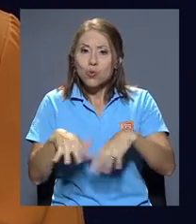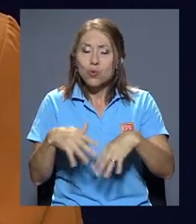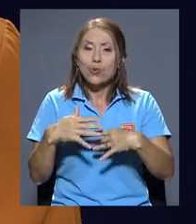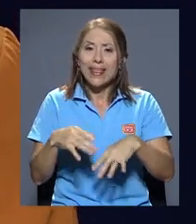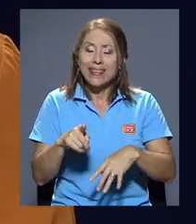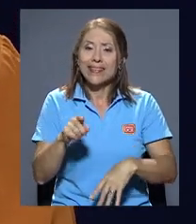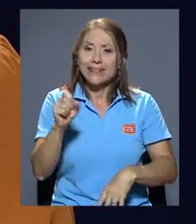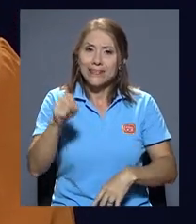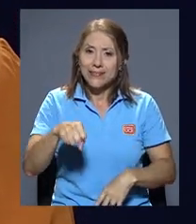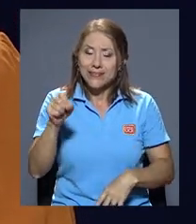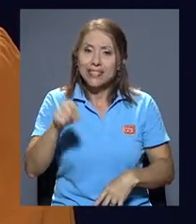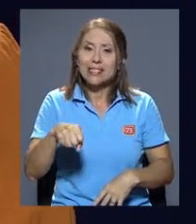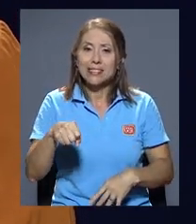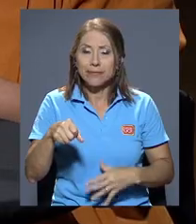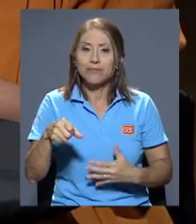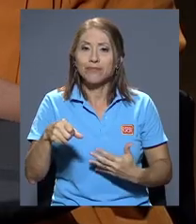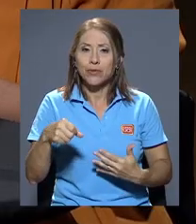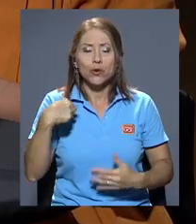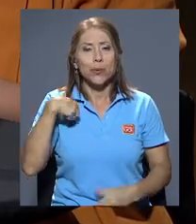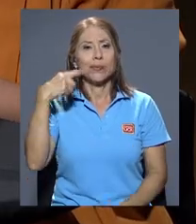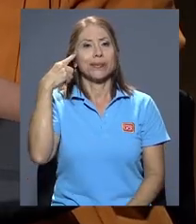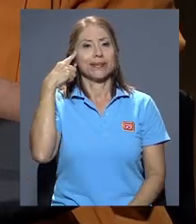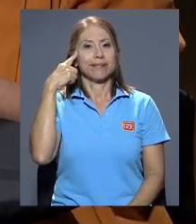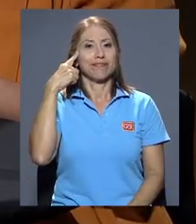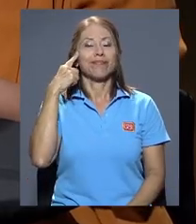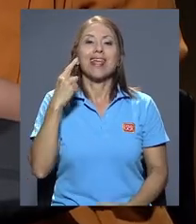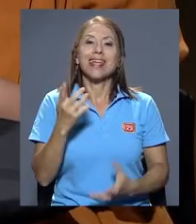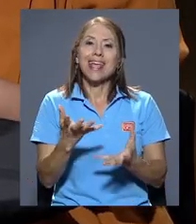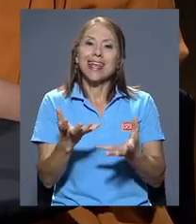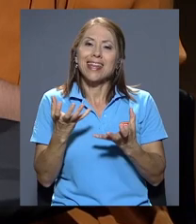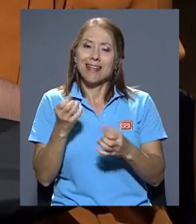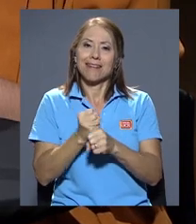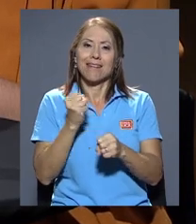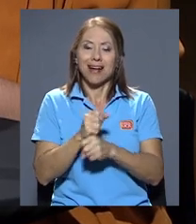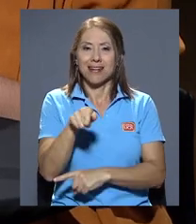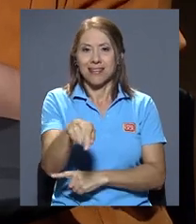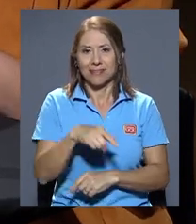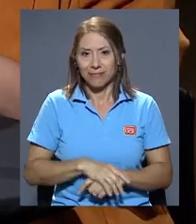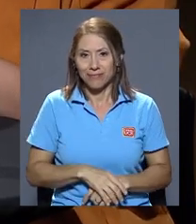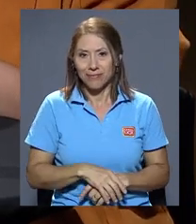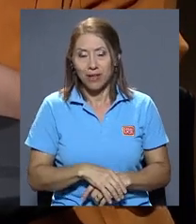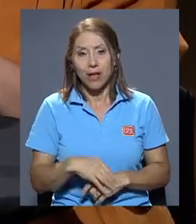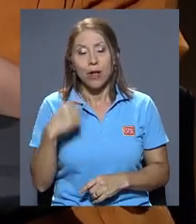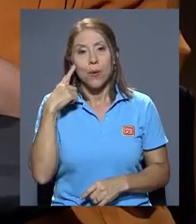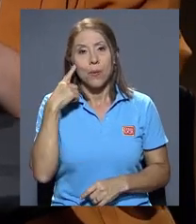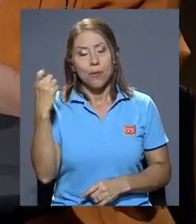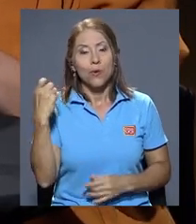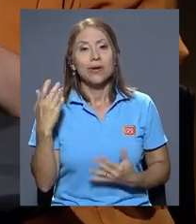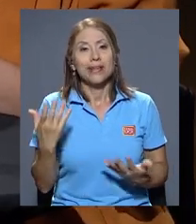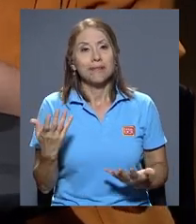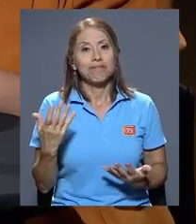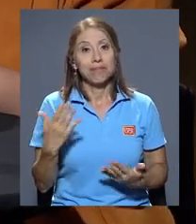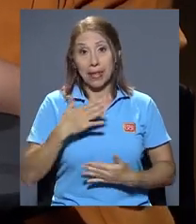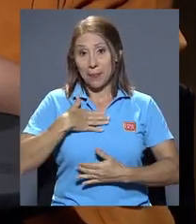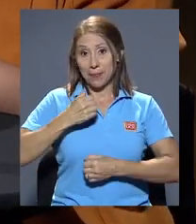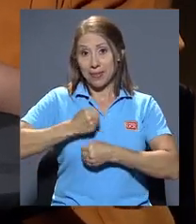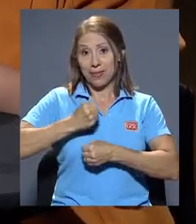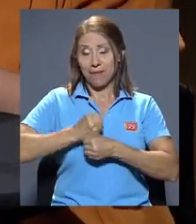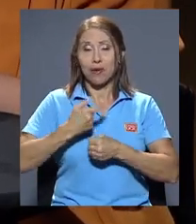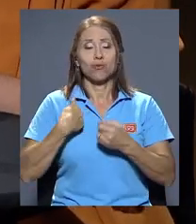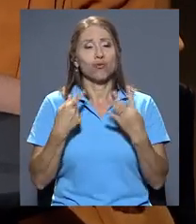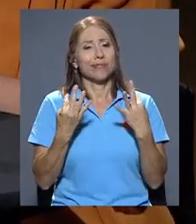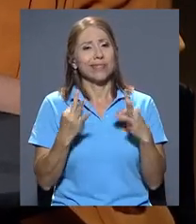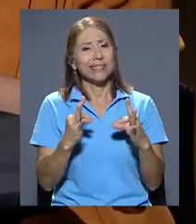definitiva sí pensé que quería trabajar en ella, debido a que, sobre todo en mi trabajo,